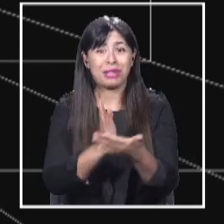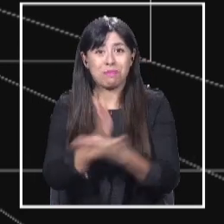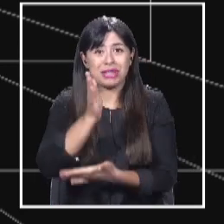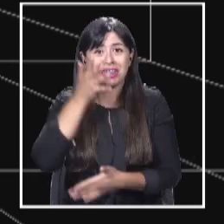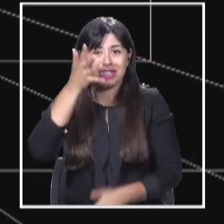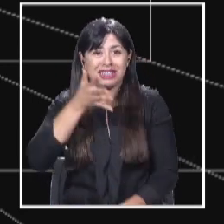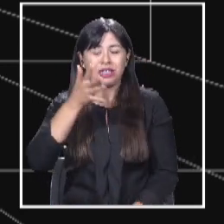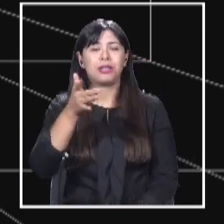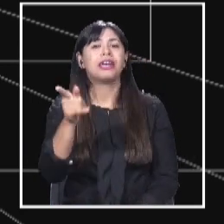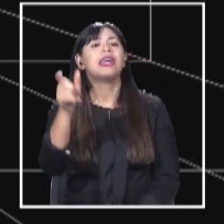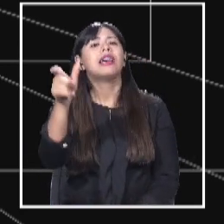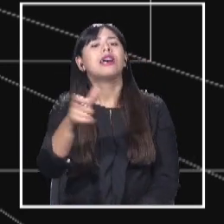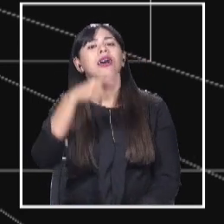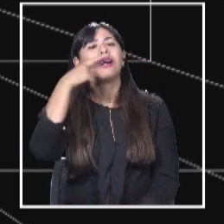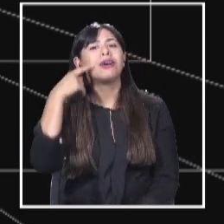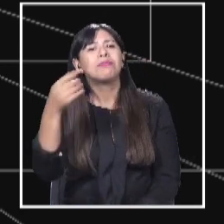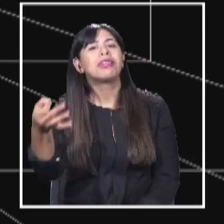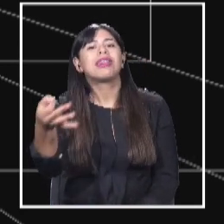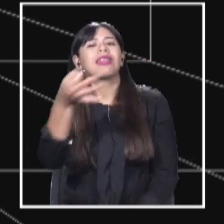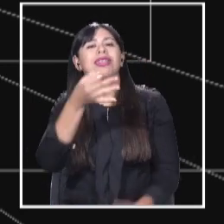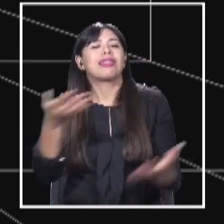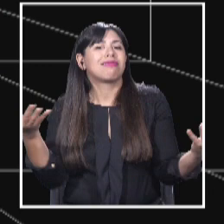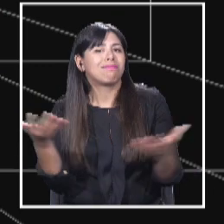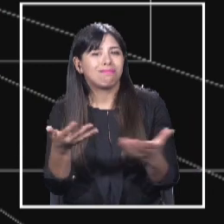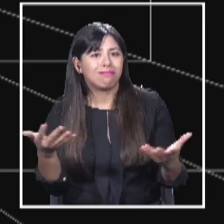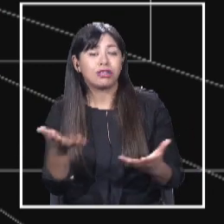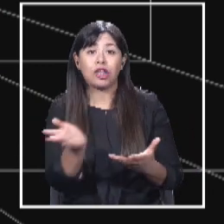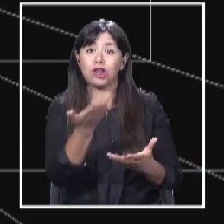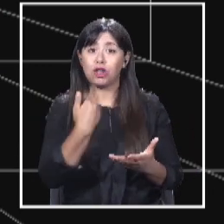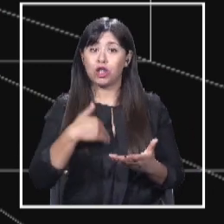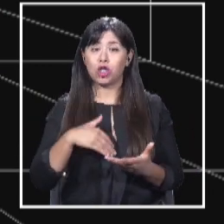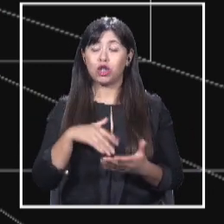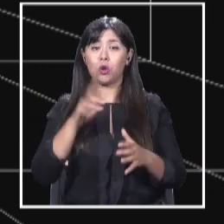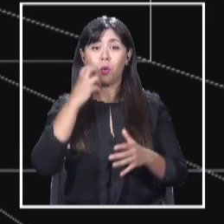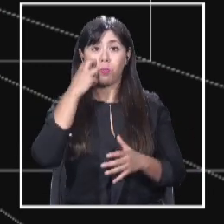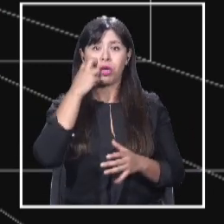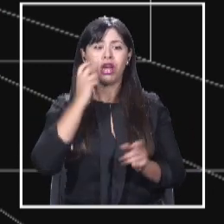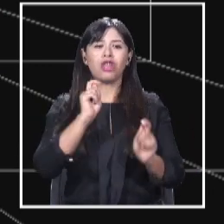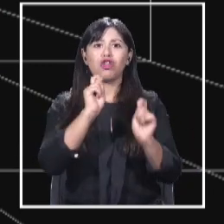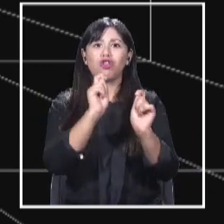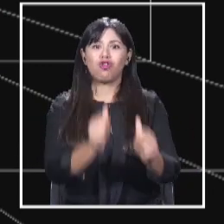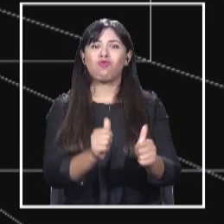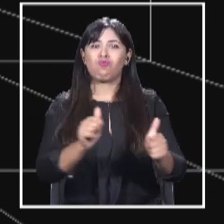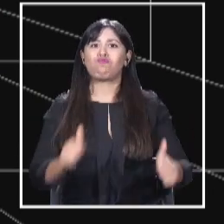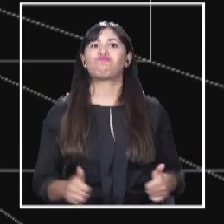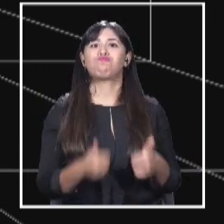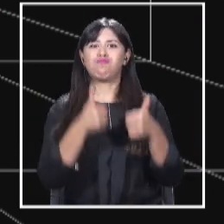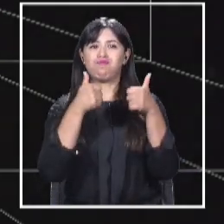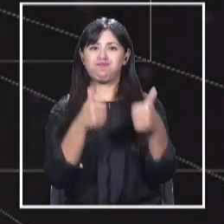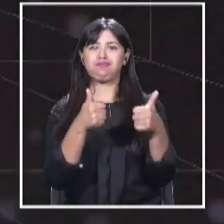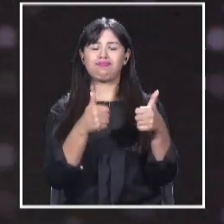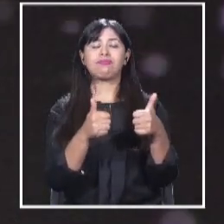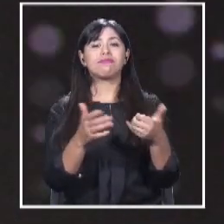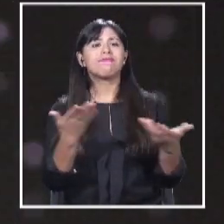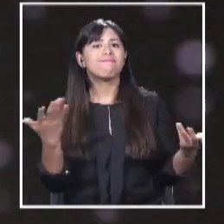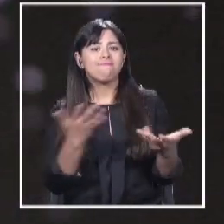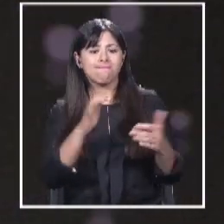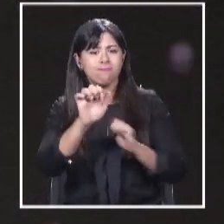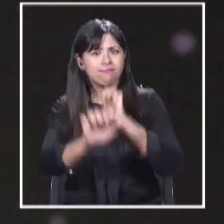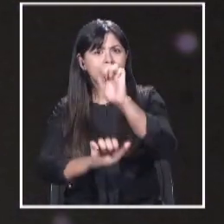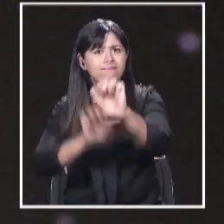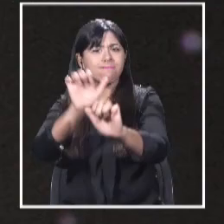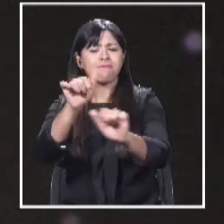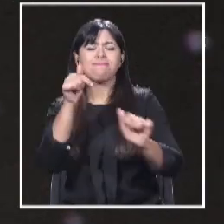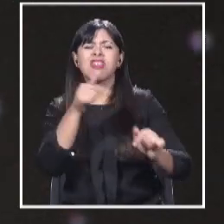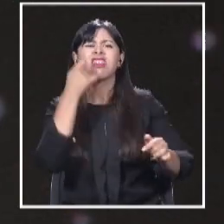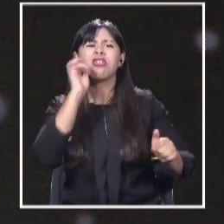nos dio la idea de que nosotros somos una especie con mucho éxito. Pero en el ámbito de la evolución evolutiva tenemos que entender que éxito se